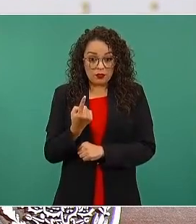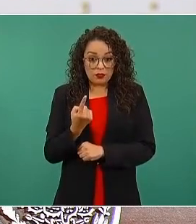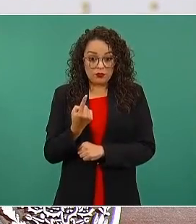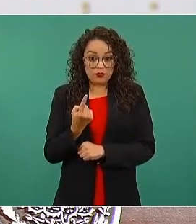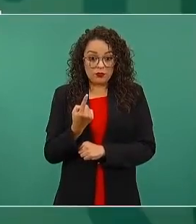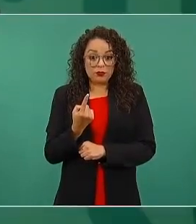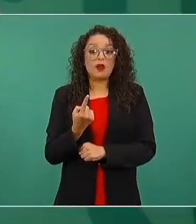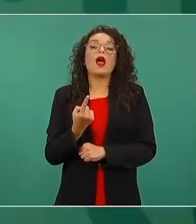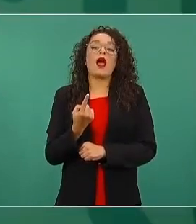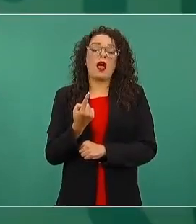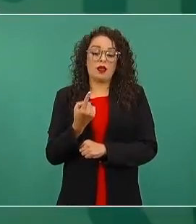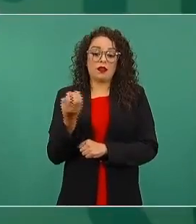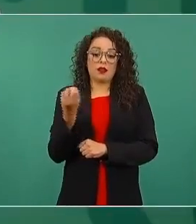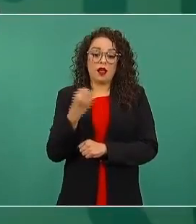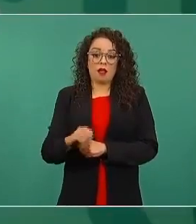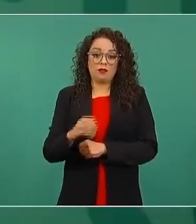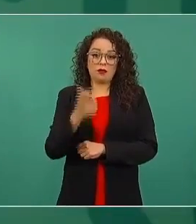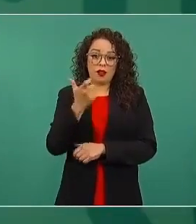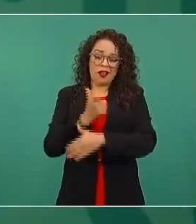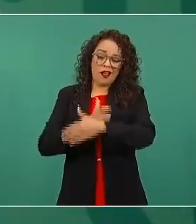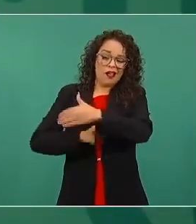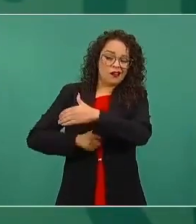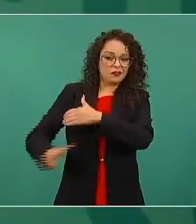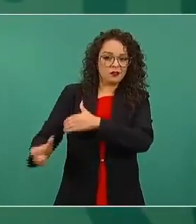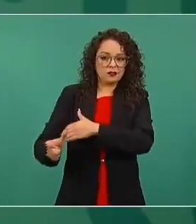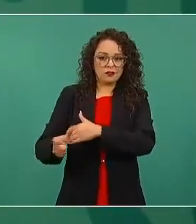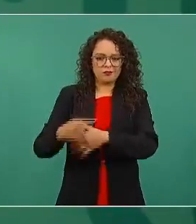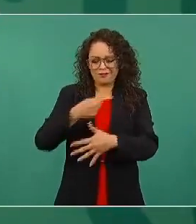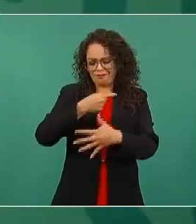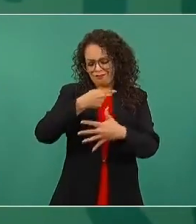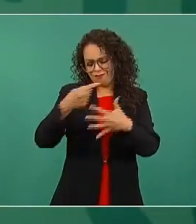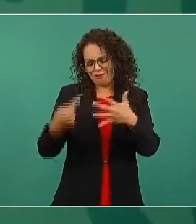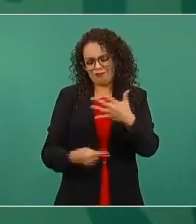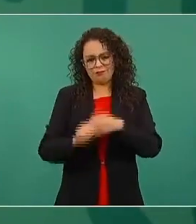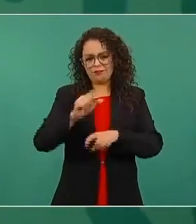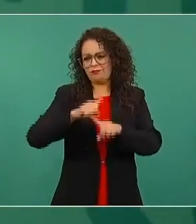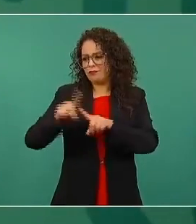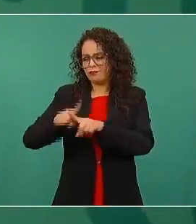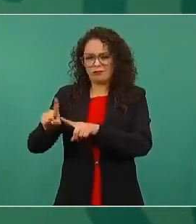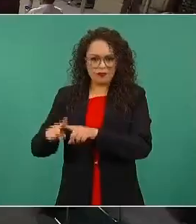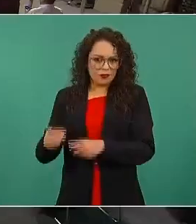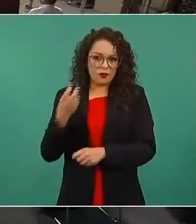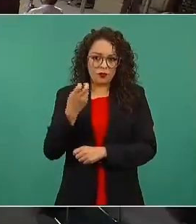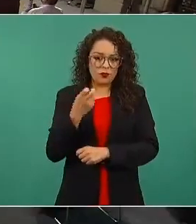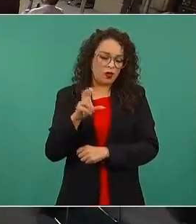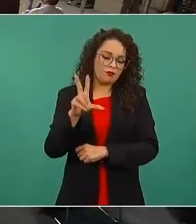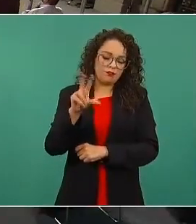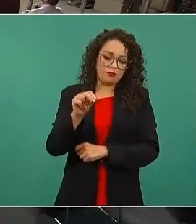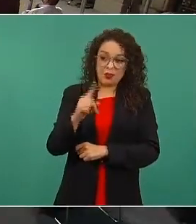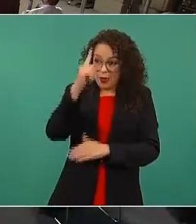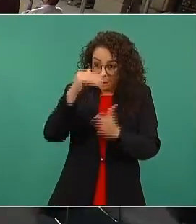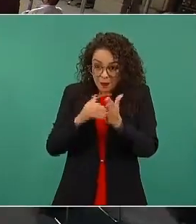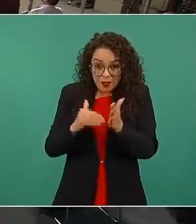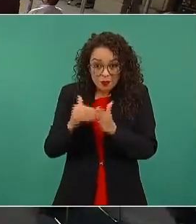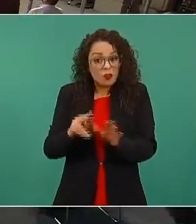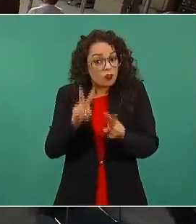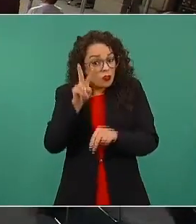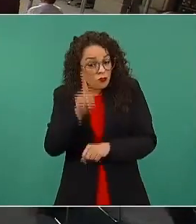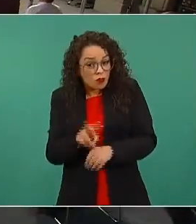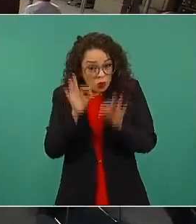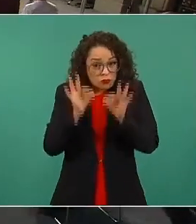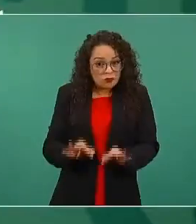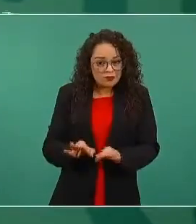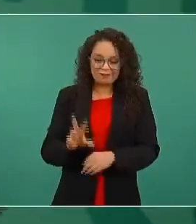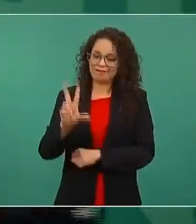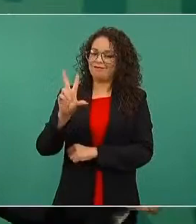el moche y todo lo demás. Entonces, pero a ver, habría que ver. No son 1,000 millones. La